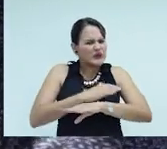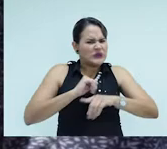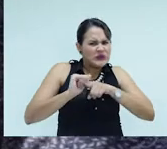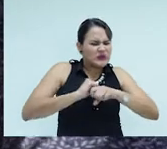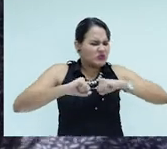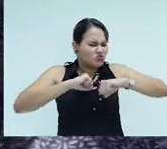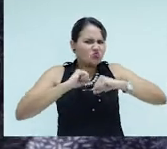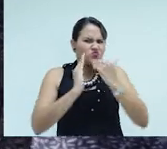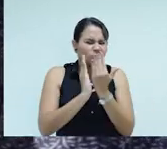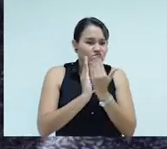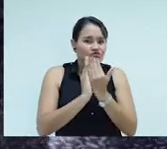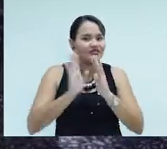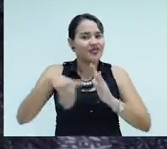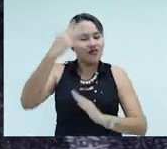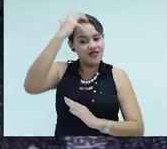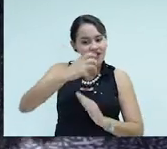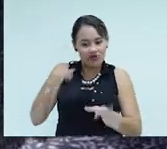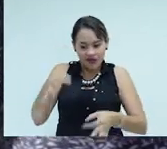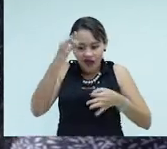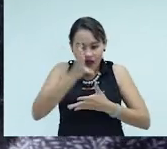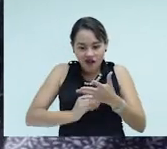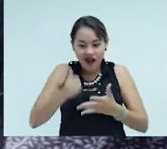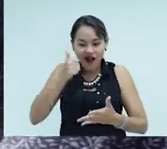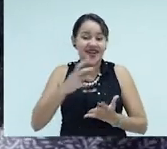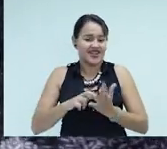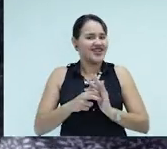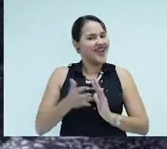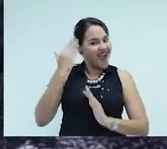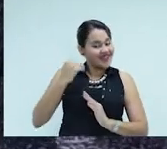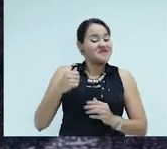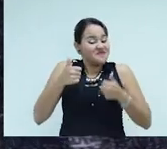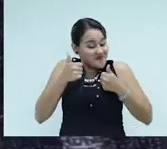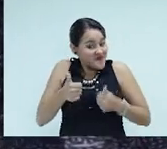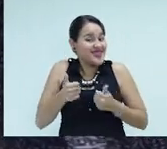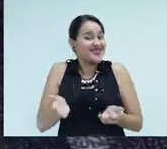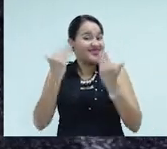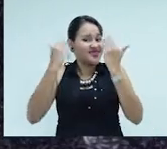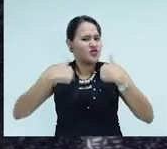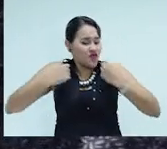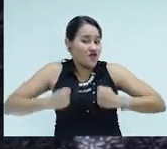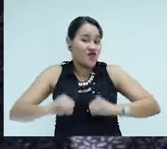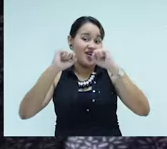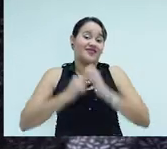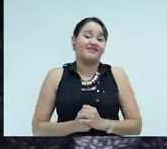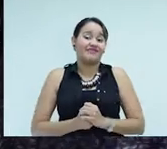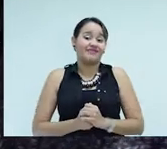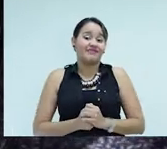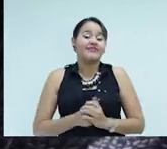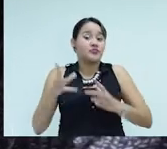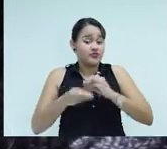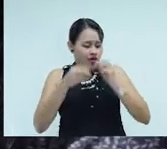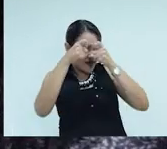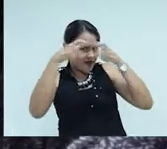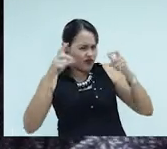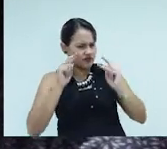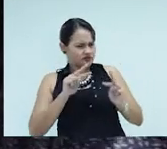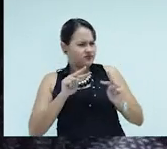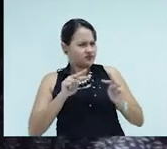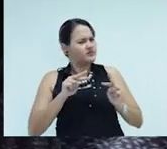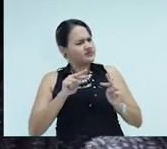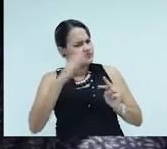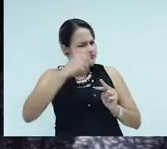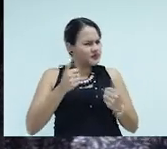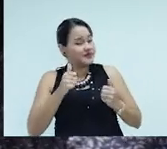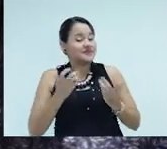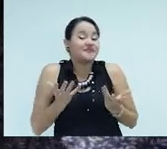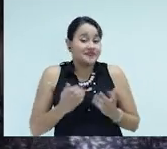todo para probarte a ti mismo que el esfuerzo que hiciste valió la pena y que al final has rendido resultados, ¿no? Entonces, más que una prueba de Estado, es un